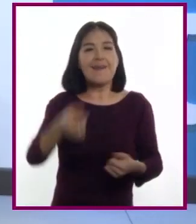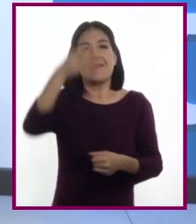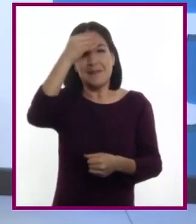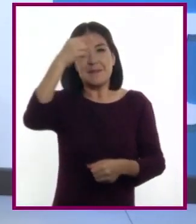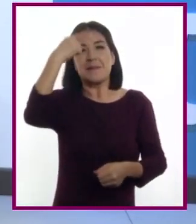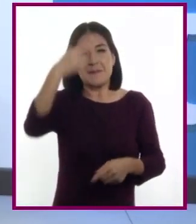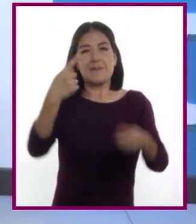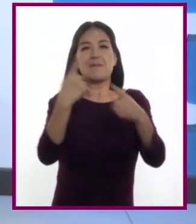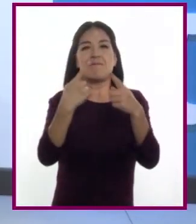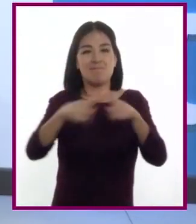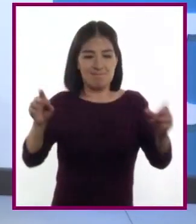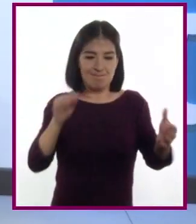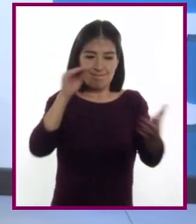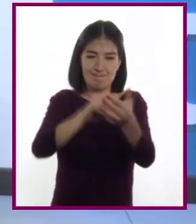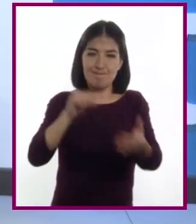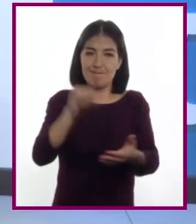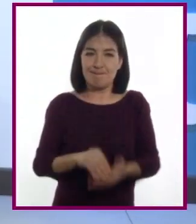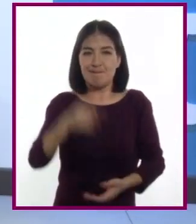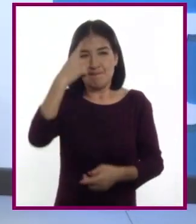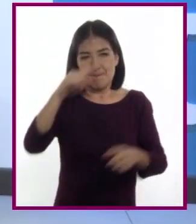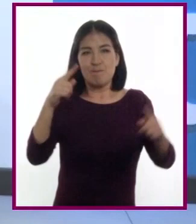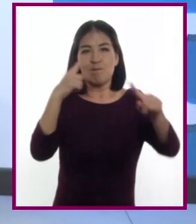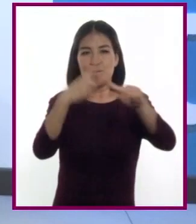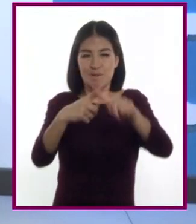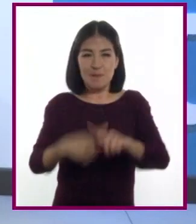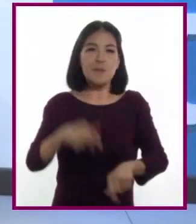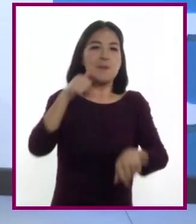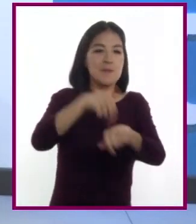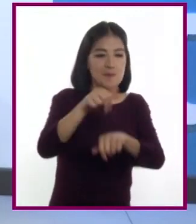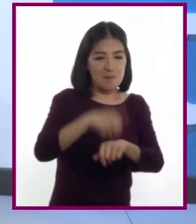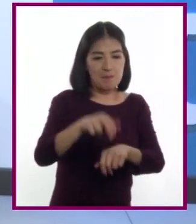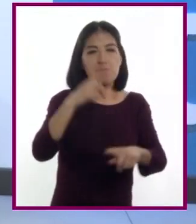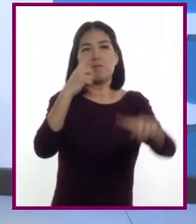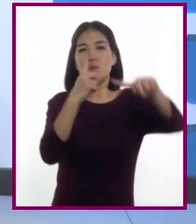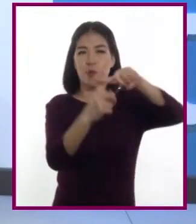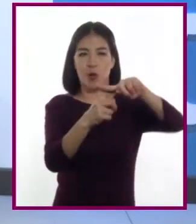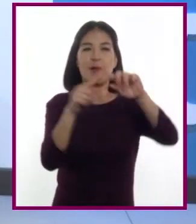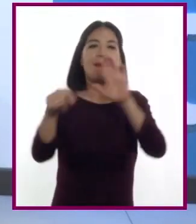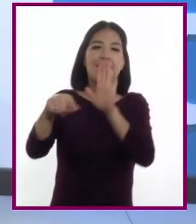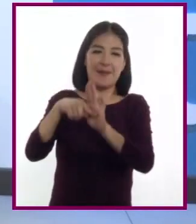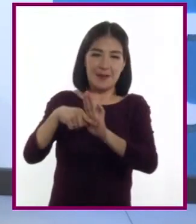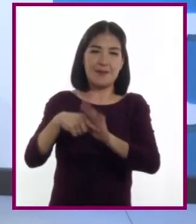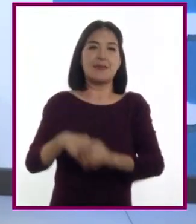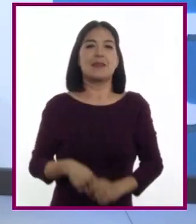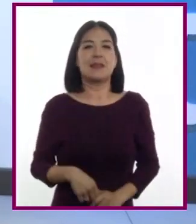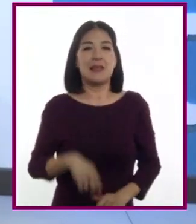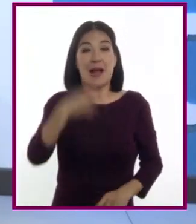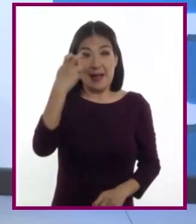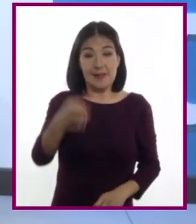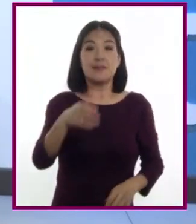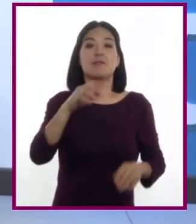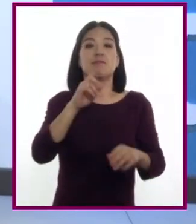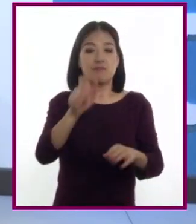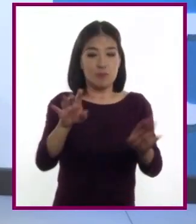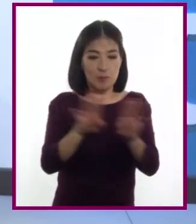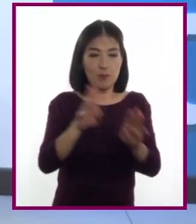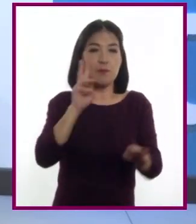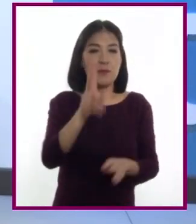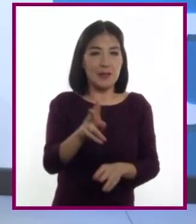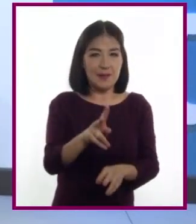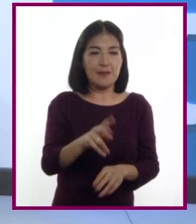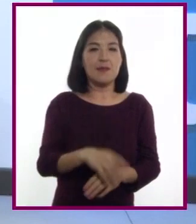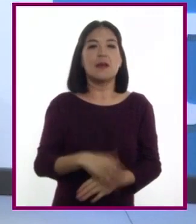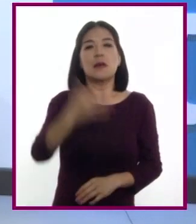deben aplicarse al multiplicar números positivos y números negativos. A estos criterios se les